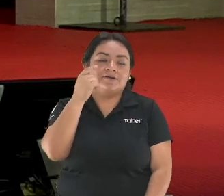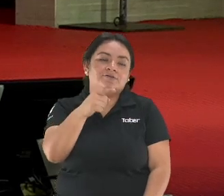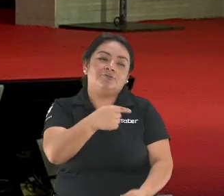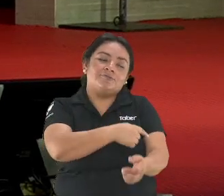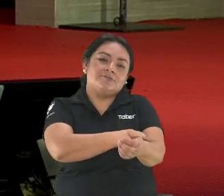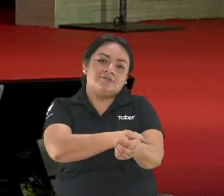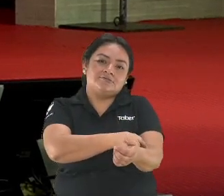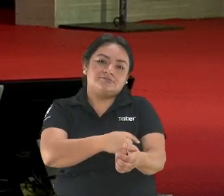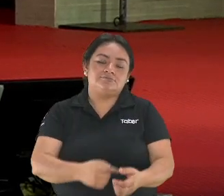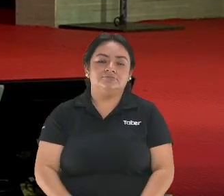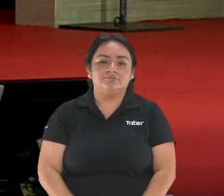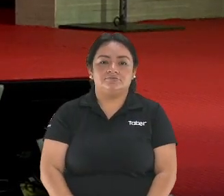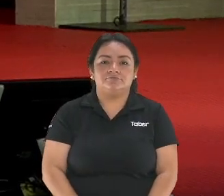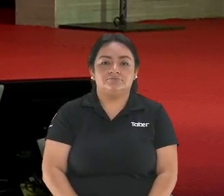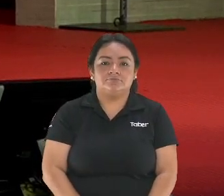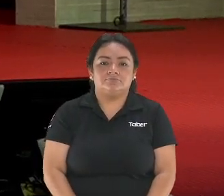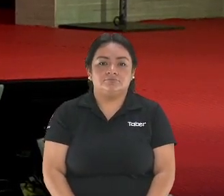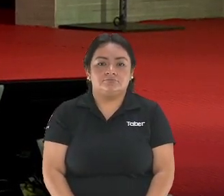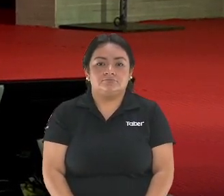hospital